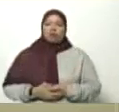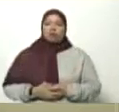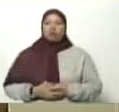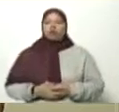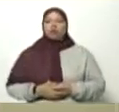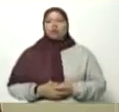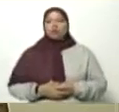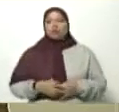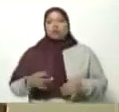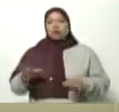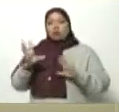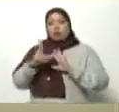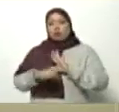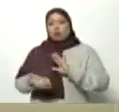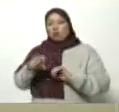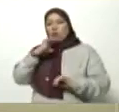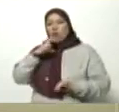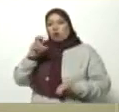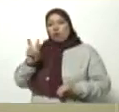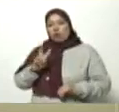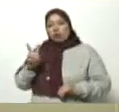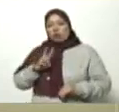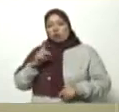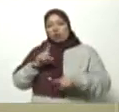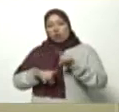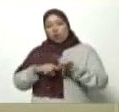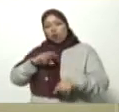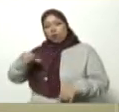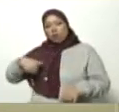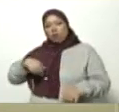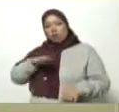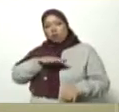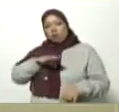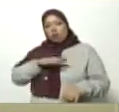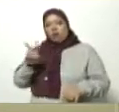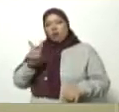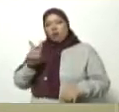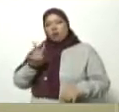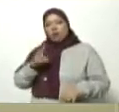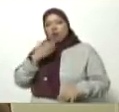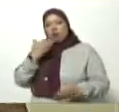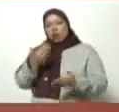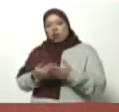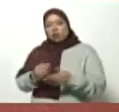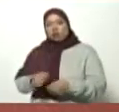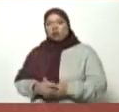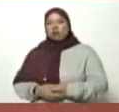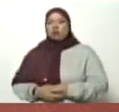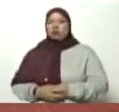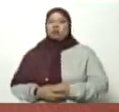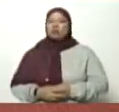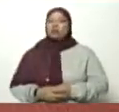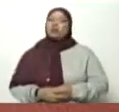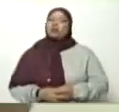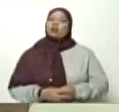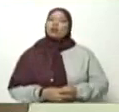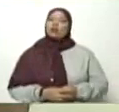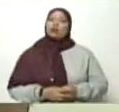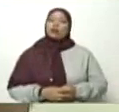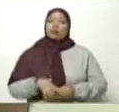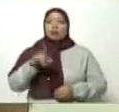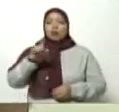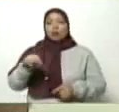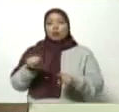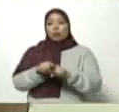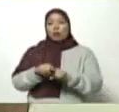todos los robos que han cometido contra activos de nuestra nación en el extranjero? Gracias. En el extranjero y aquí también, no